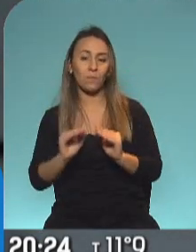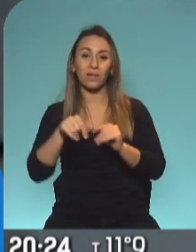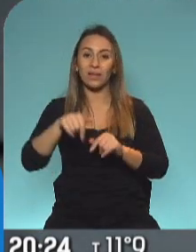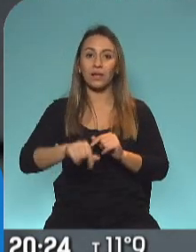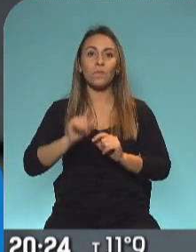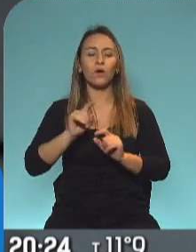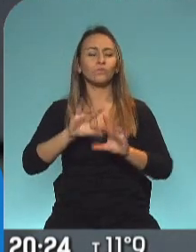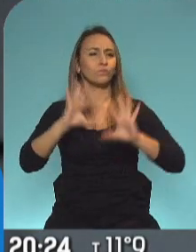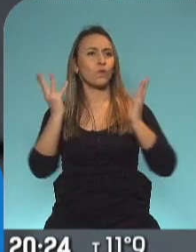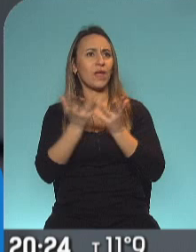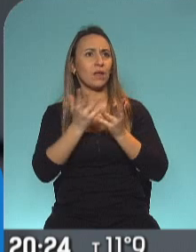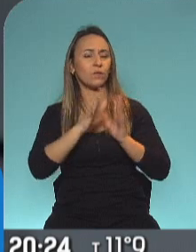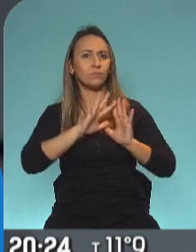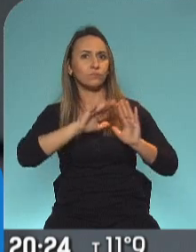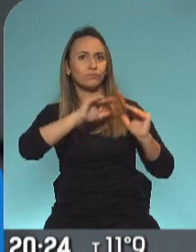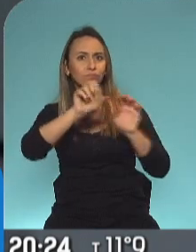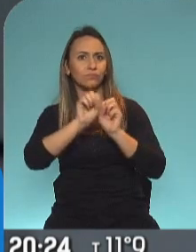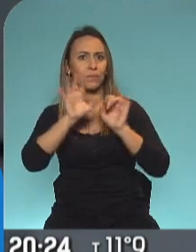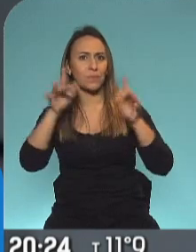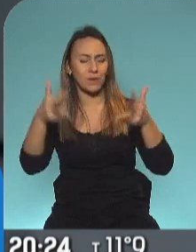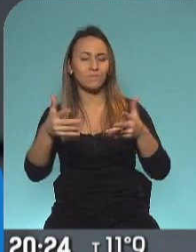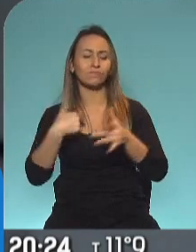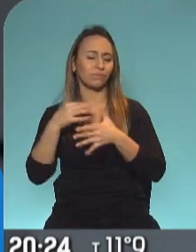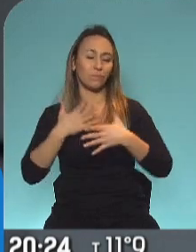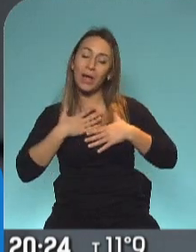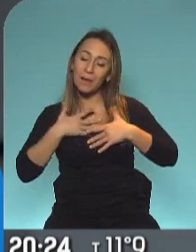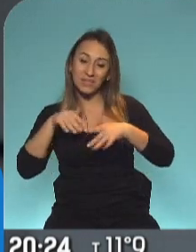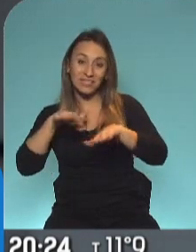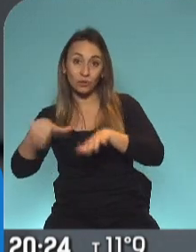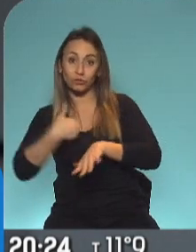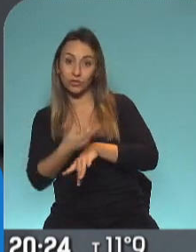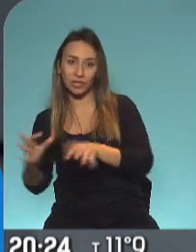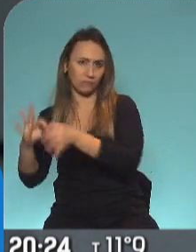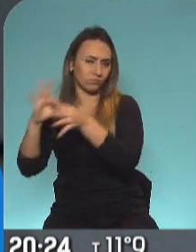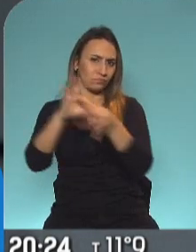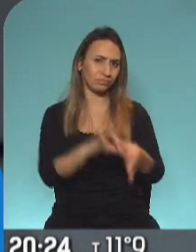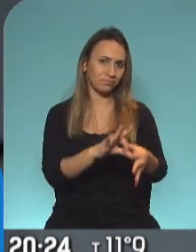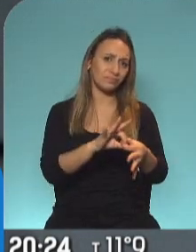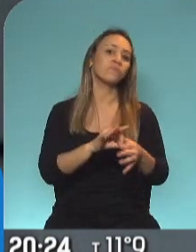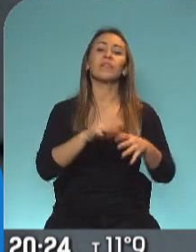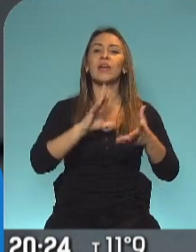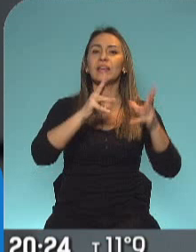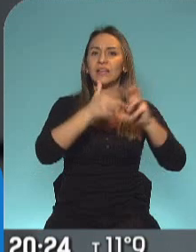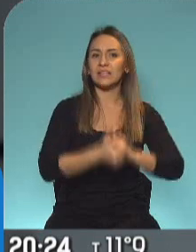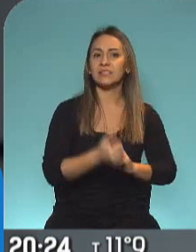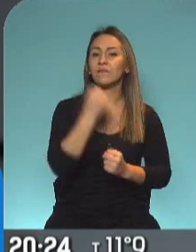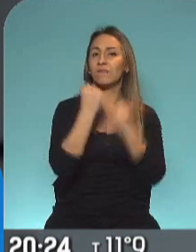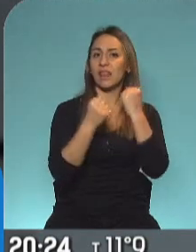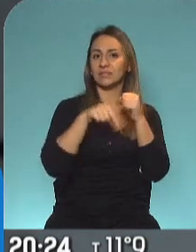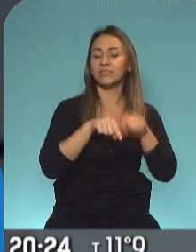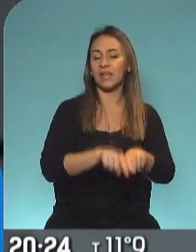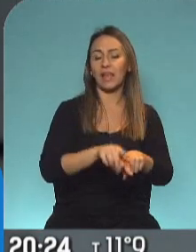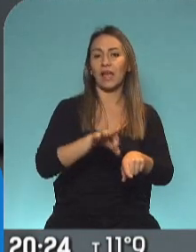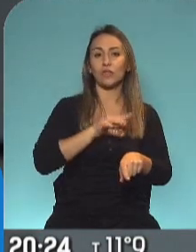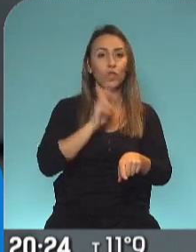dando a escala global y yo lo asociaría a la crisis financiera internacional, post-crisis financiera internacional del 2008. Cuando hablamos del discurso del odio,